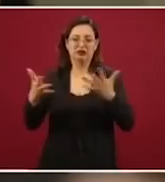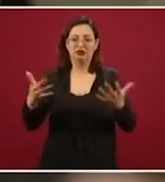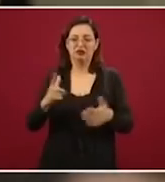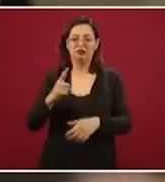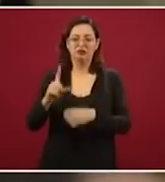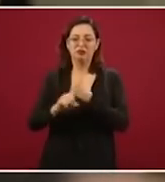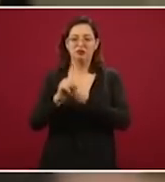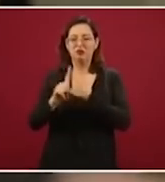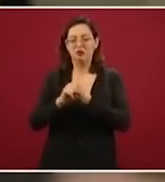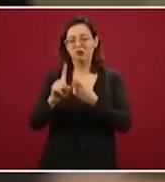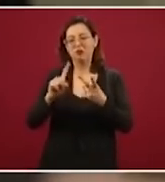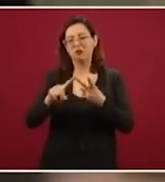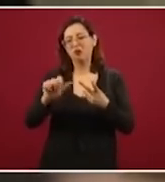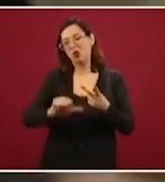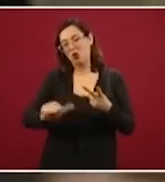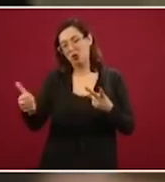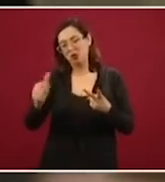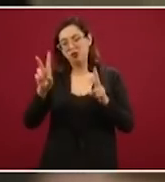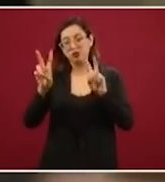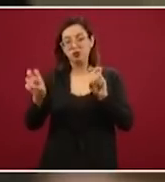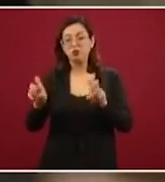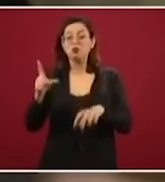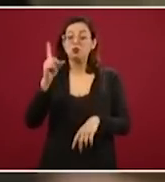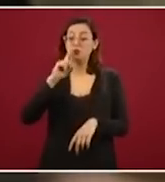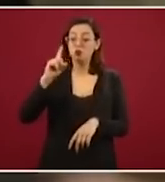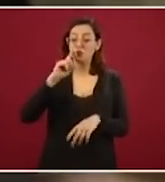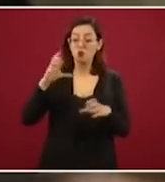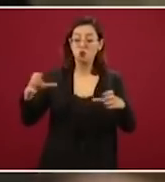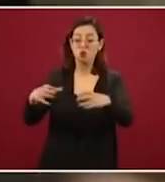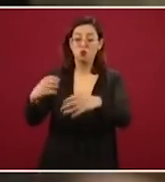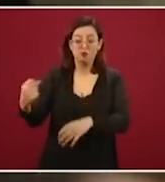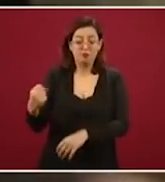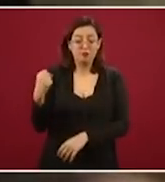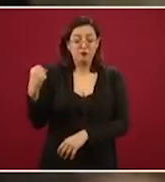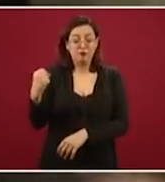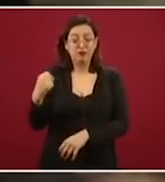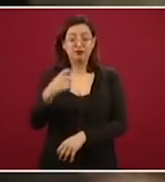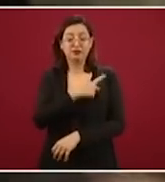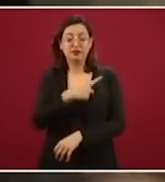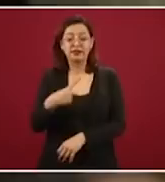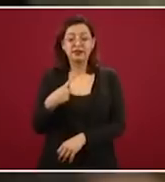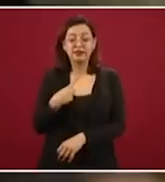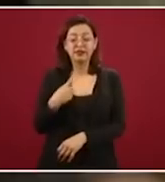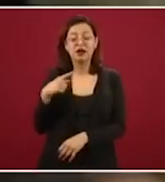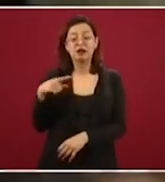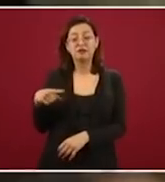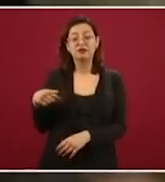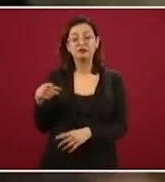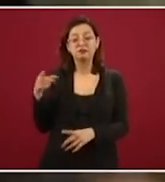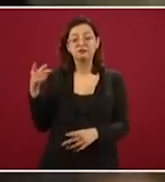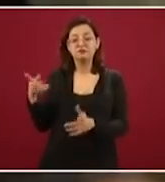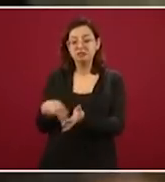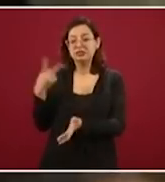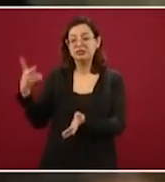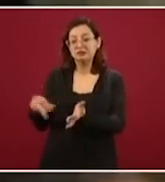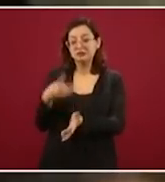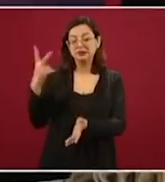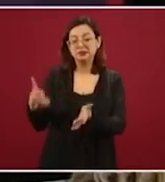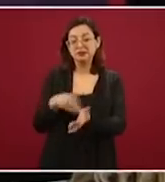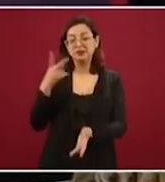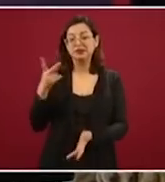rapidísimo, el otro tema es las mujeres deben fortalecerse, particularmente con todo lo que está pasando y que ya se ha citado aquí